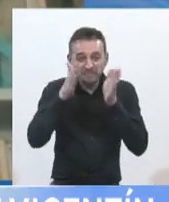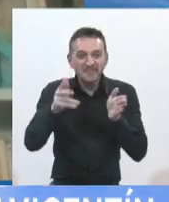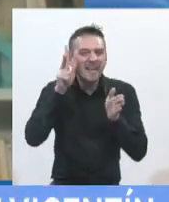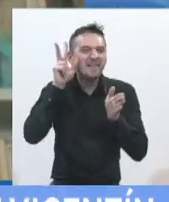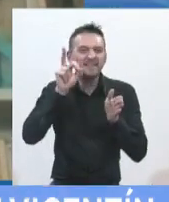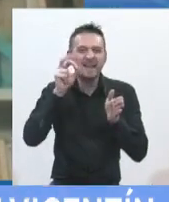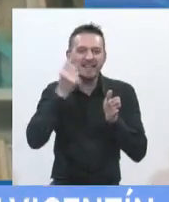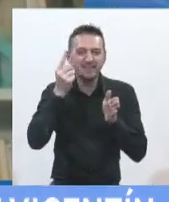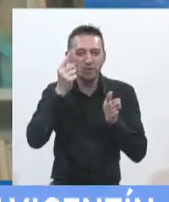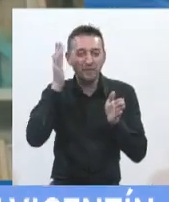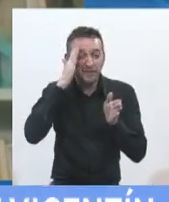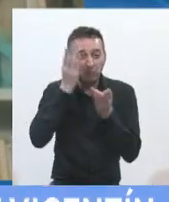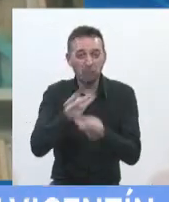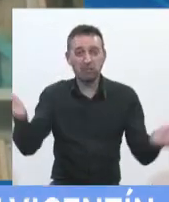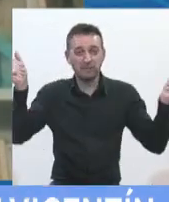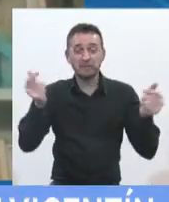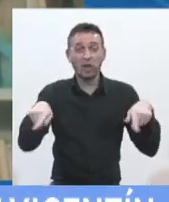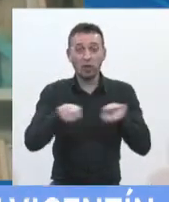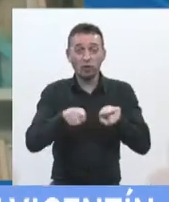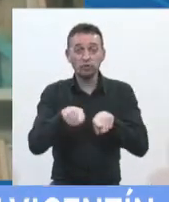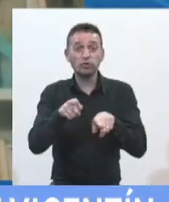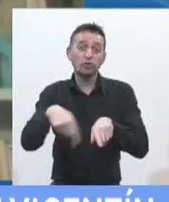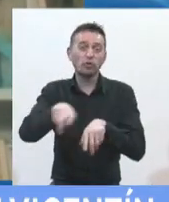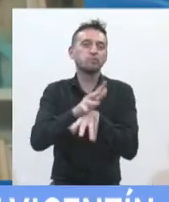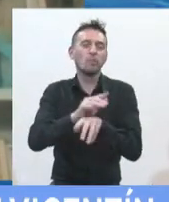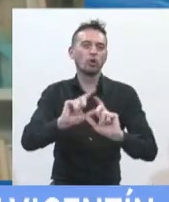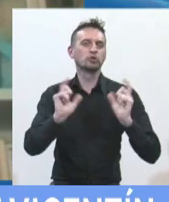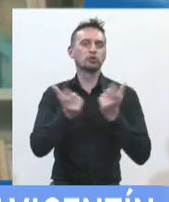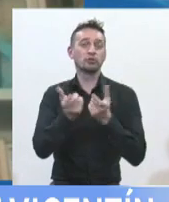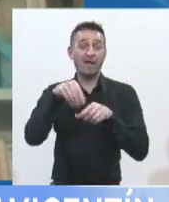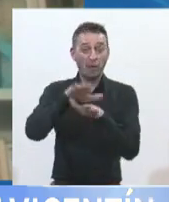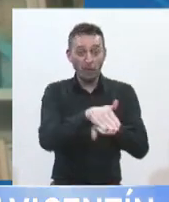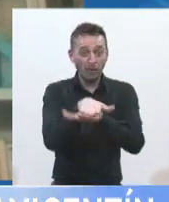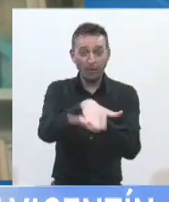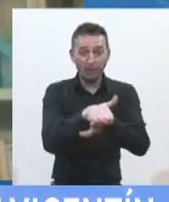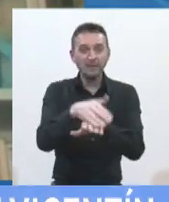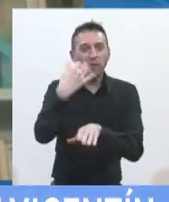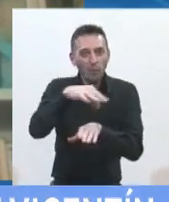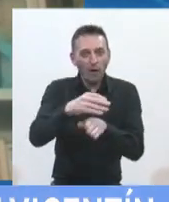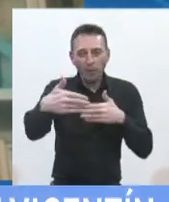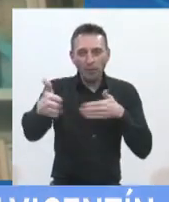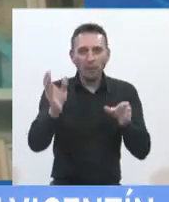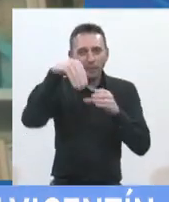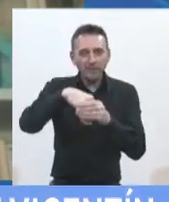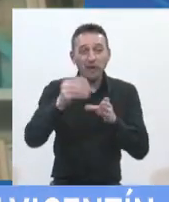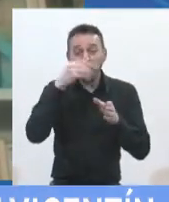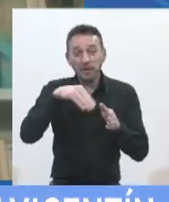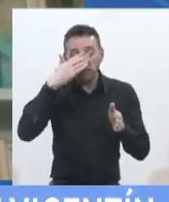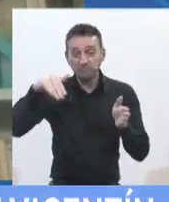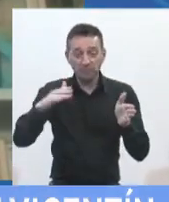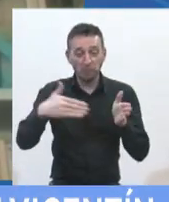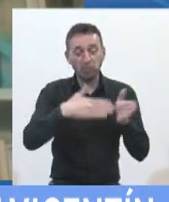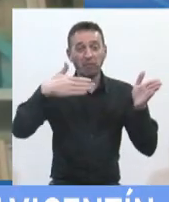segundos a nosotros como sociedad nos pasa algo parecido spc es bueno para una pecera porque cada vez que se topan